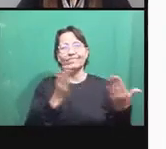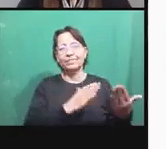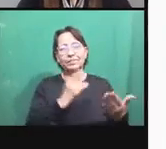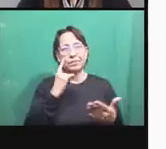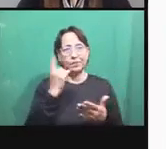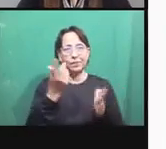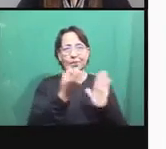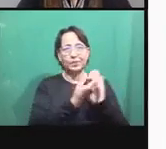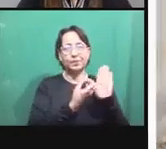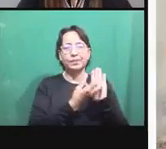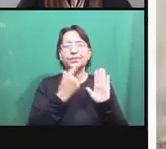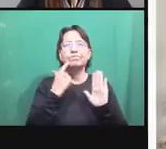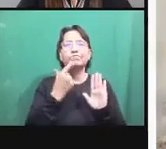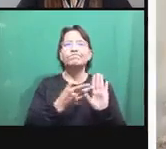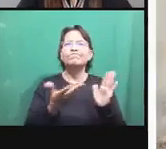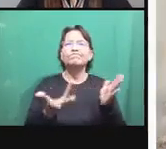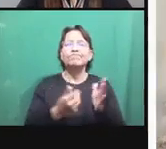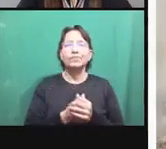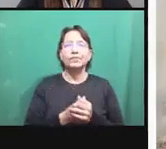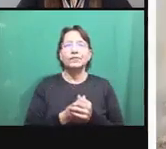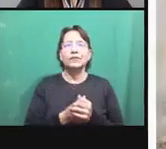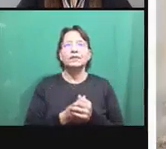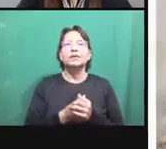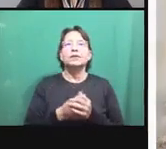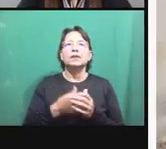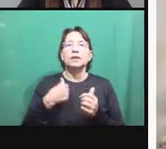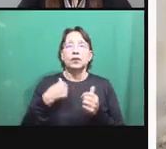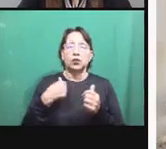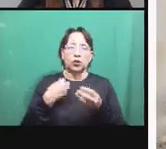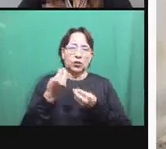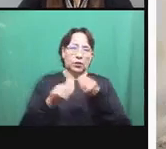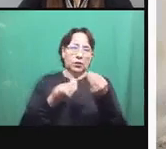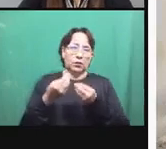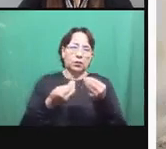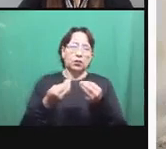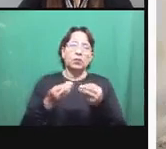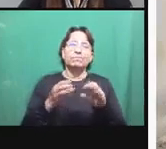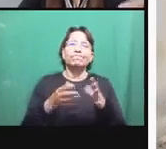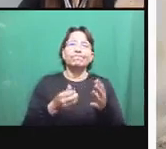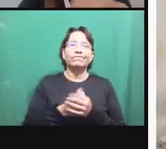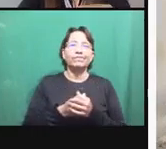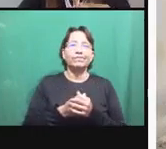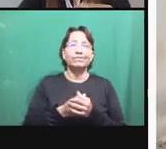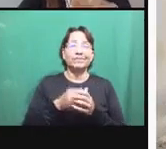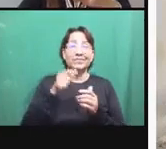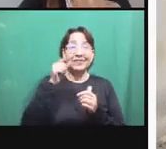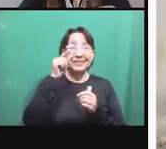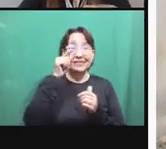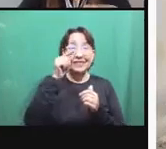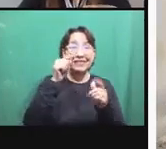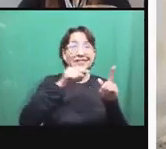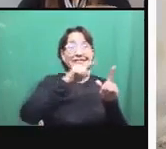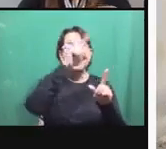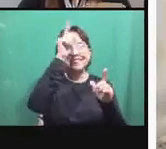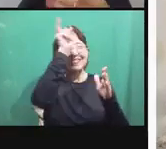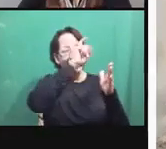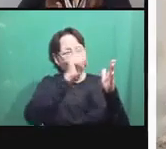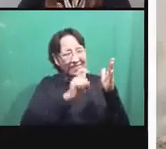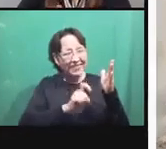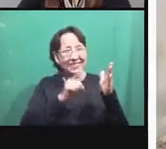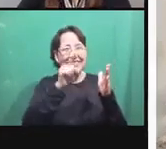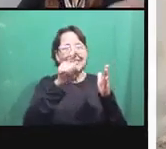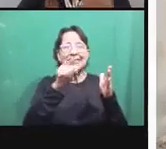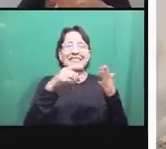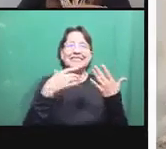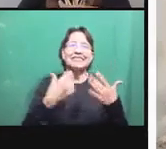diapositiva, lo que también muestra es un aporte que nosotros hicimos de cómo estas huellas de graffiti en un punto